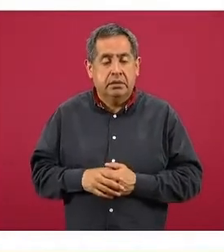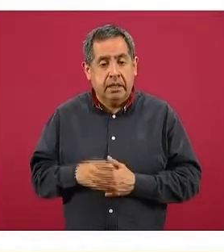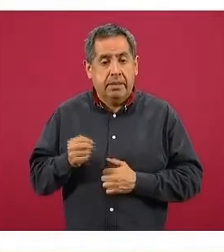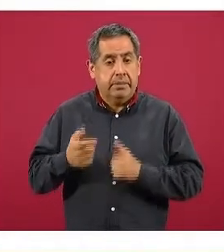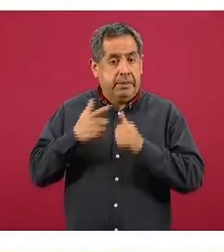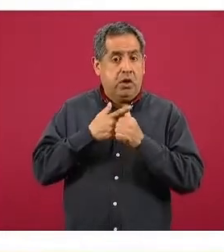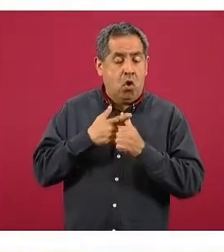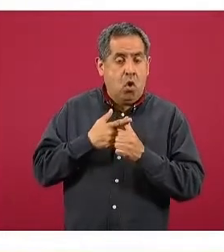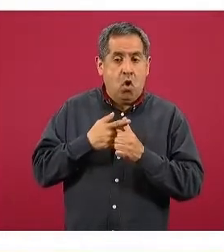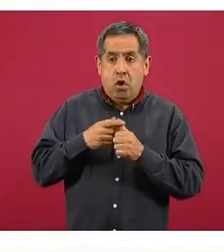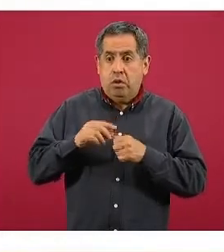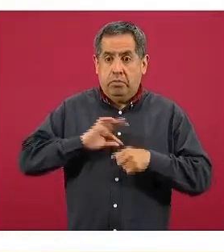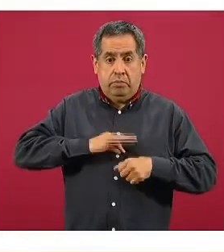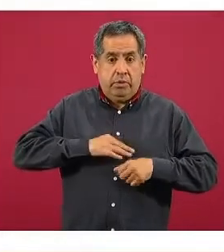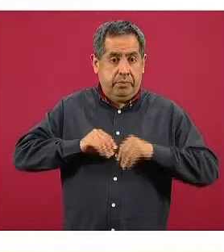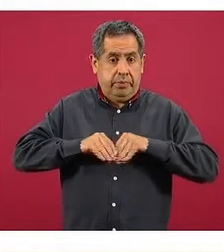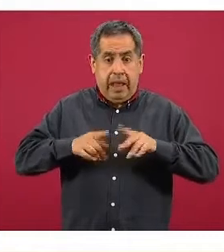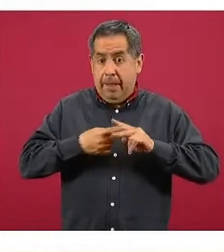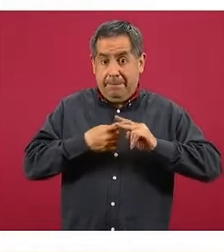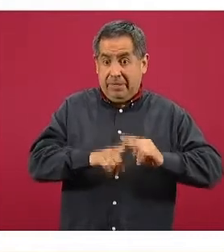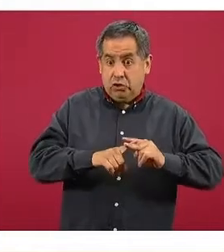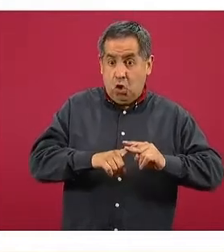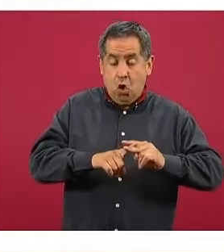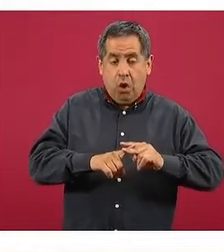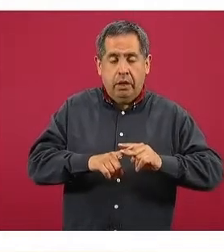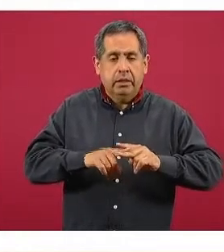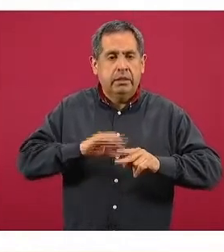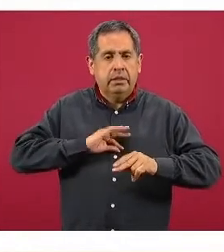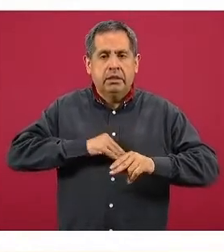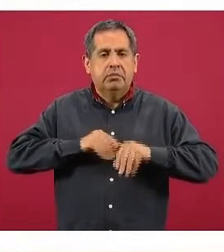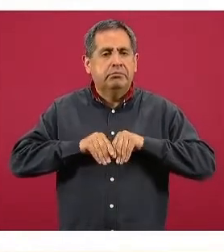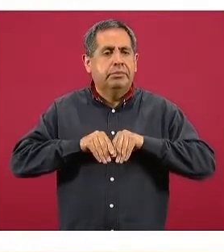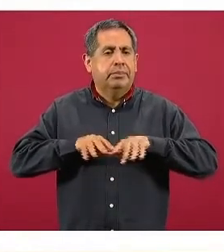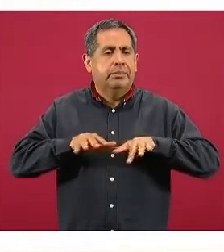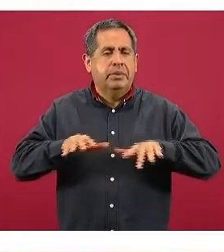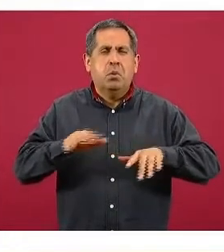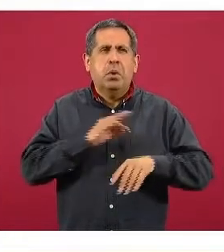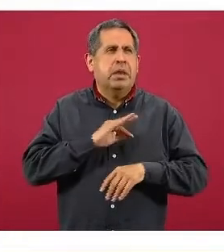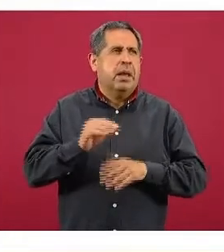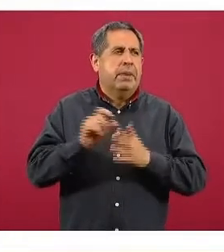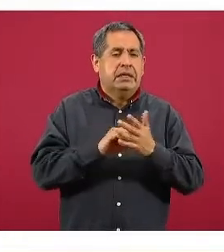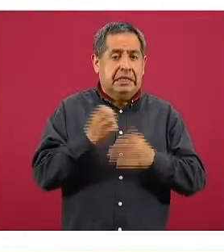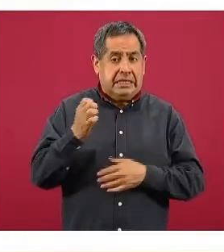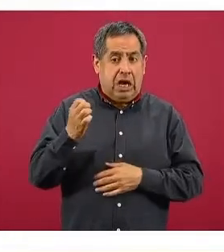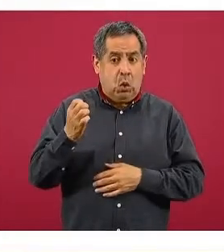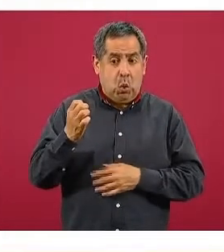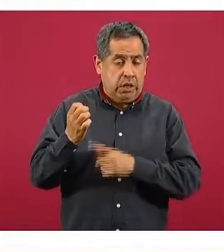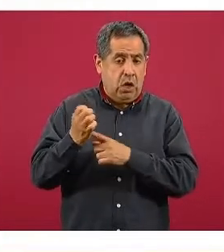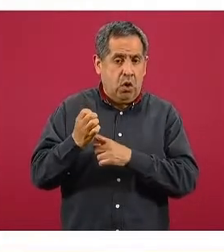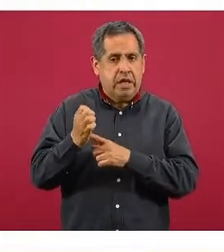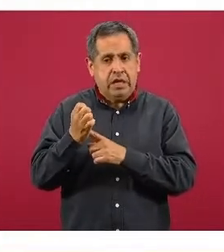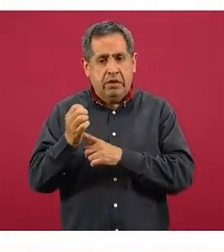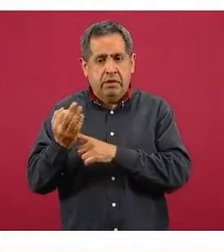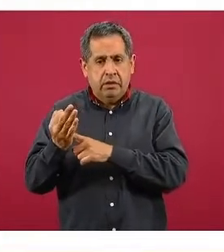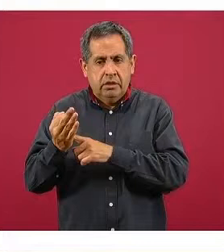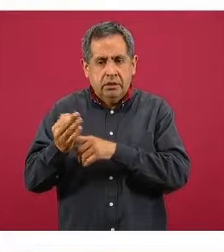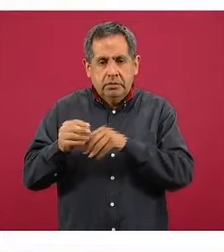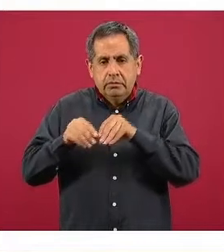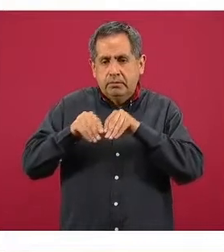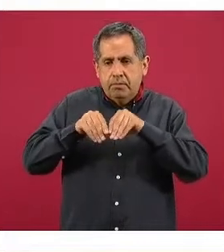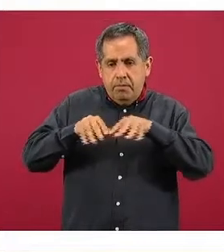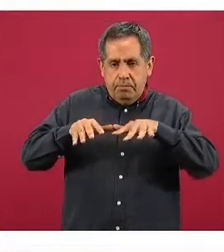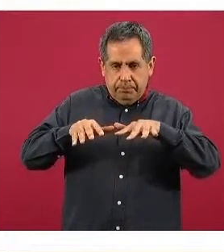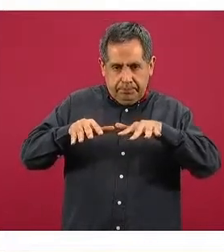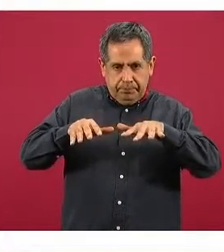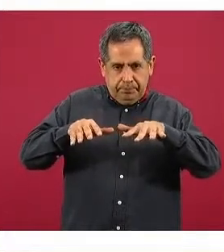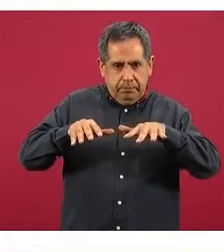momento de transmisión al inicio del año, al final del mes de enero y febrero,